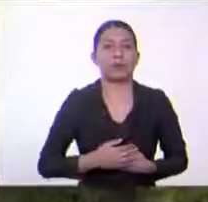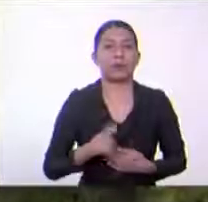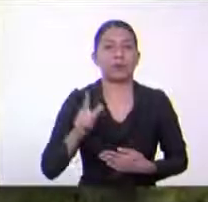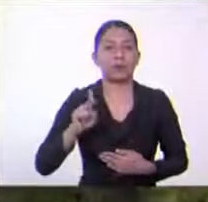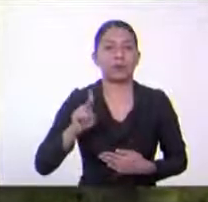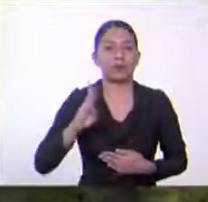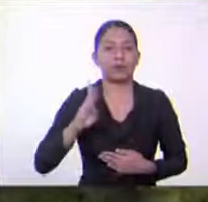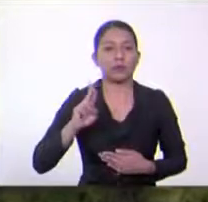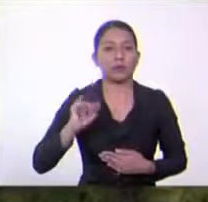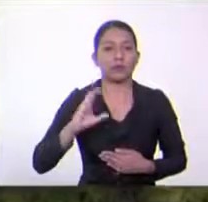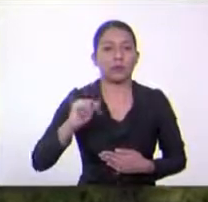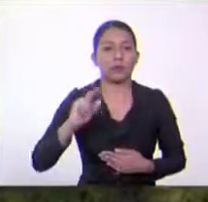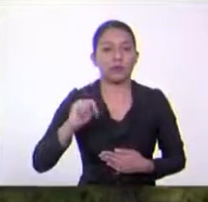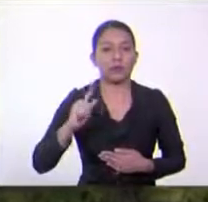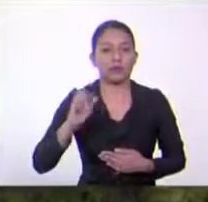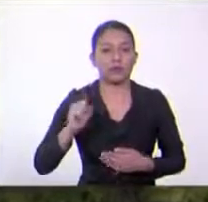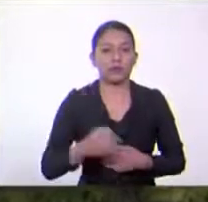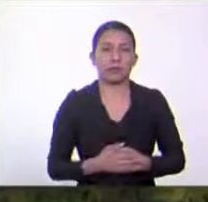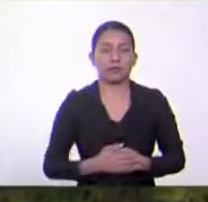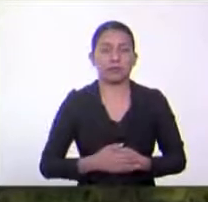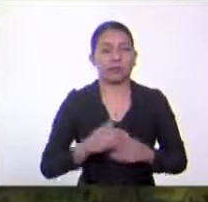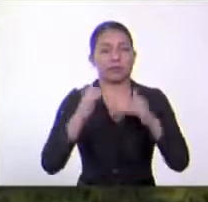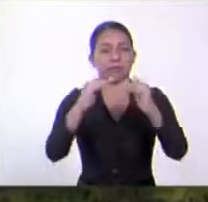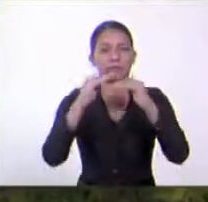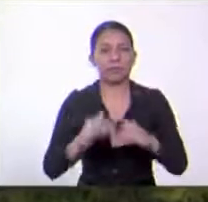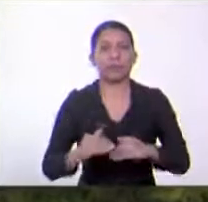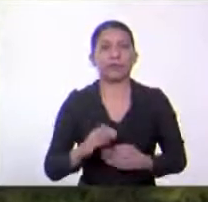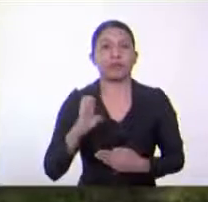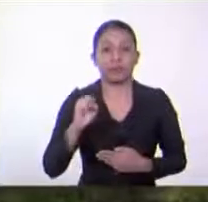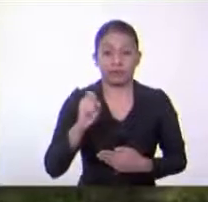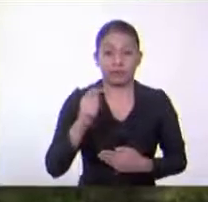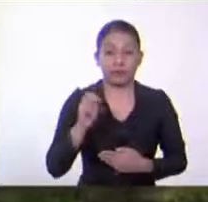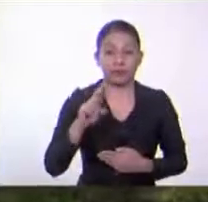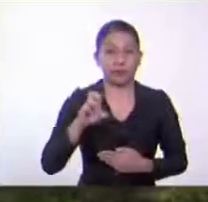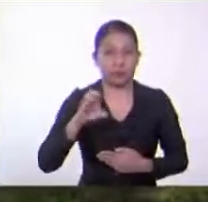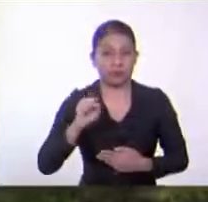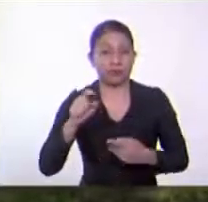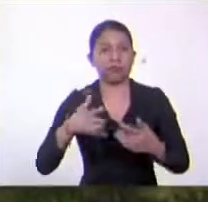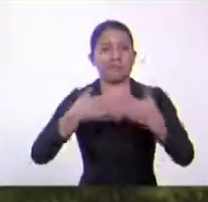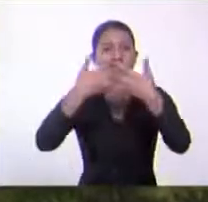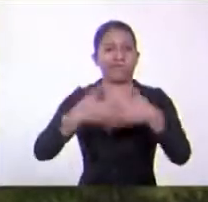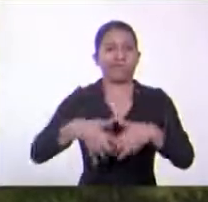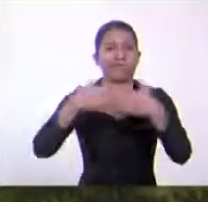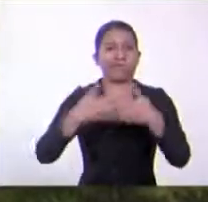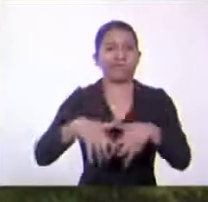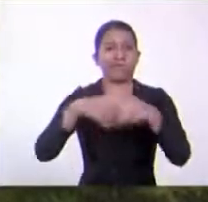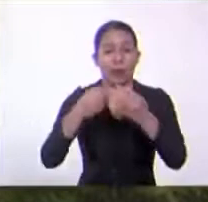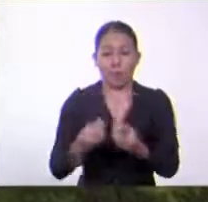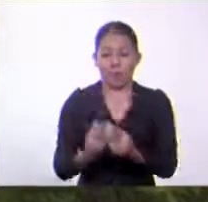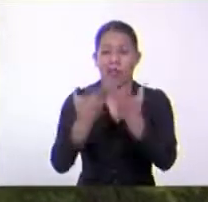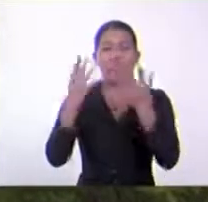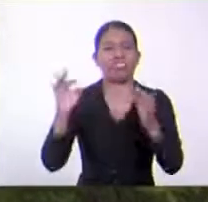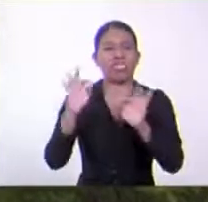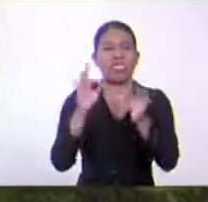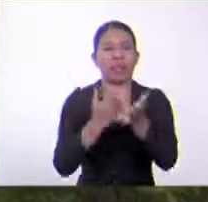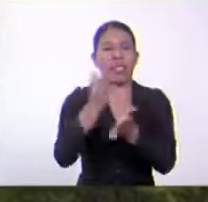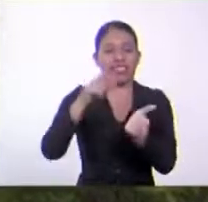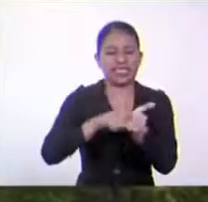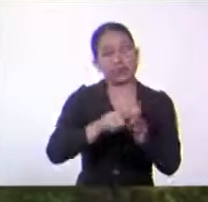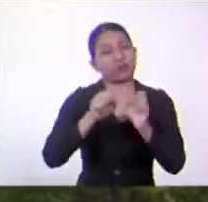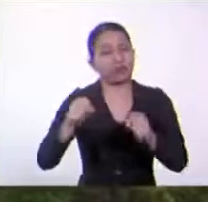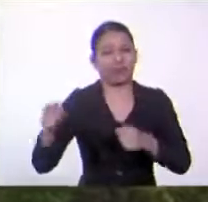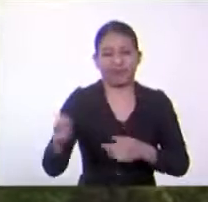lubricantes. Los ésteres en la fabricación de antisépticos, disolventes